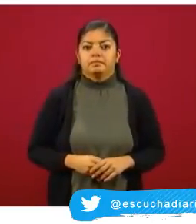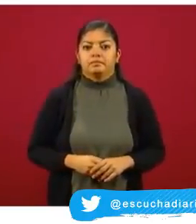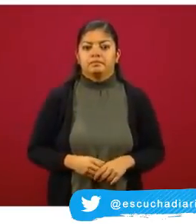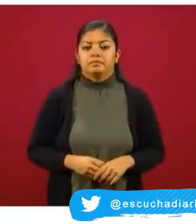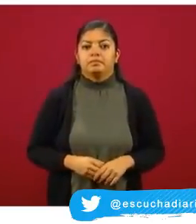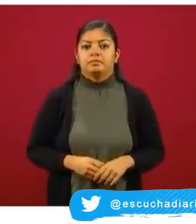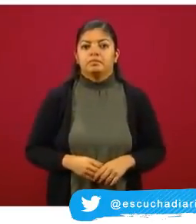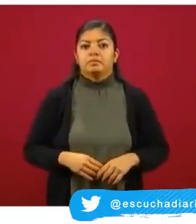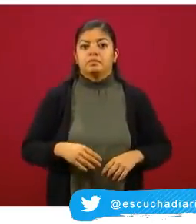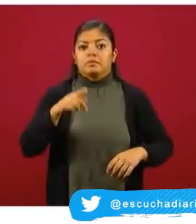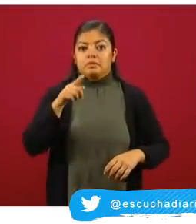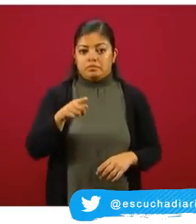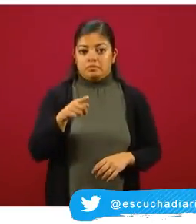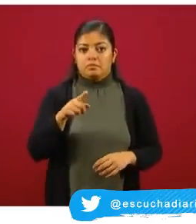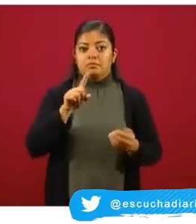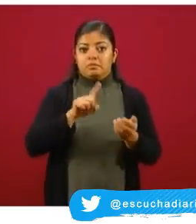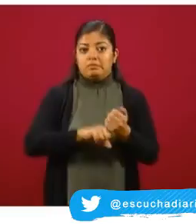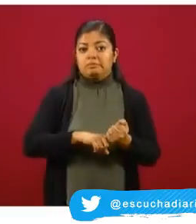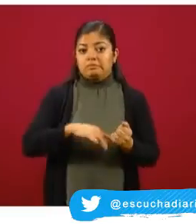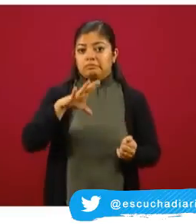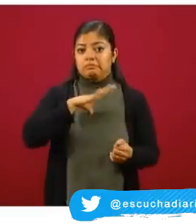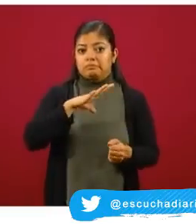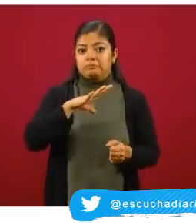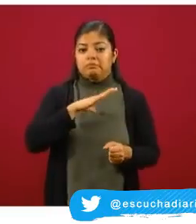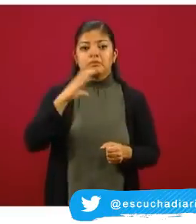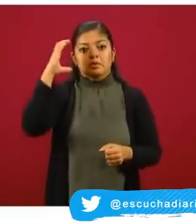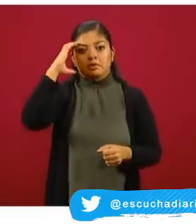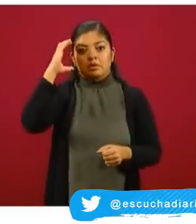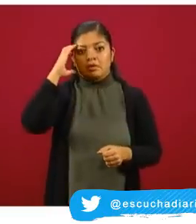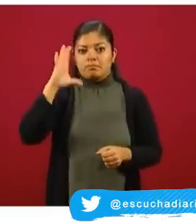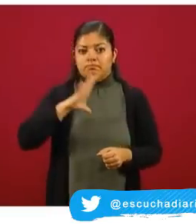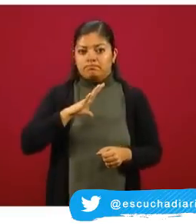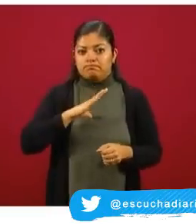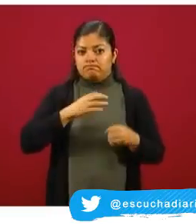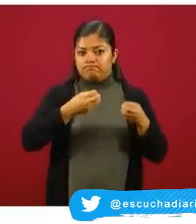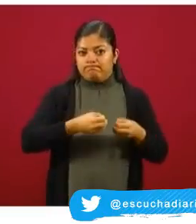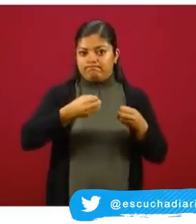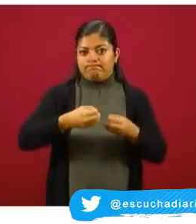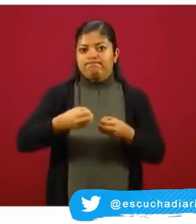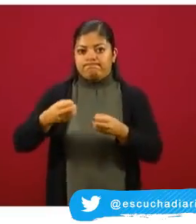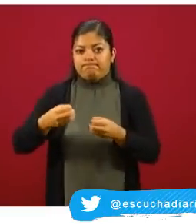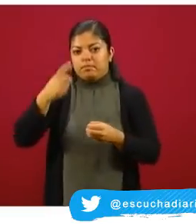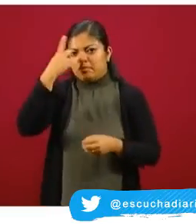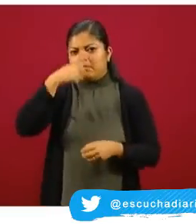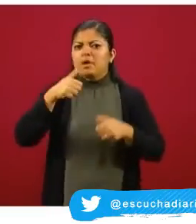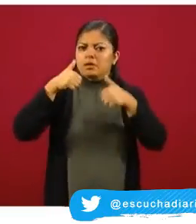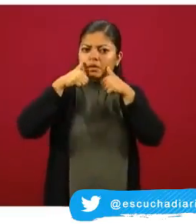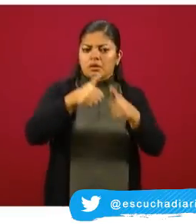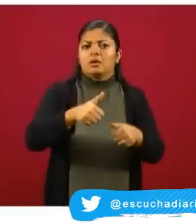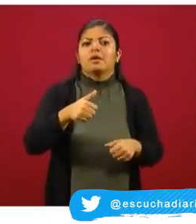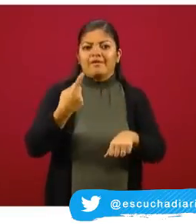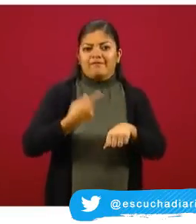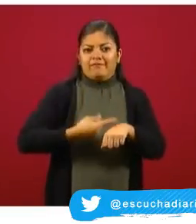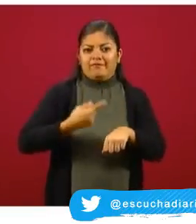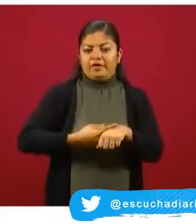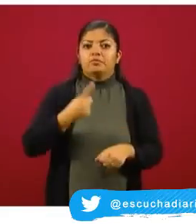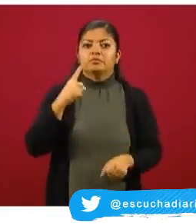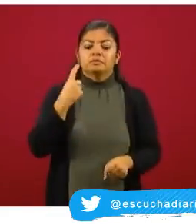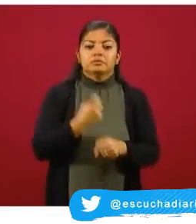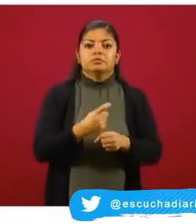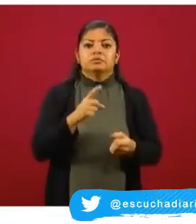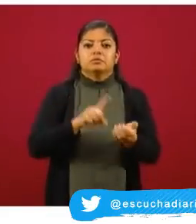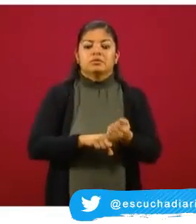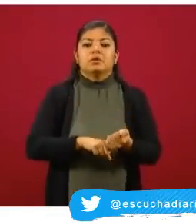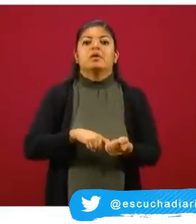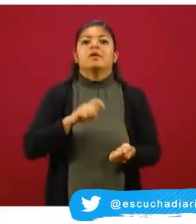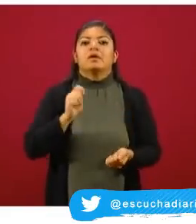Estas son la ocupación de camas que han sido destinadas para pacientes críticamente enfermos, primariamente las unidades